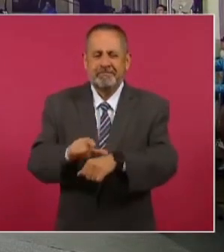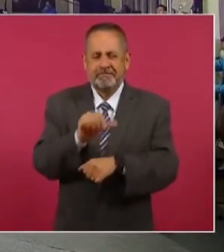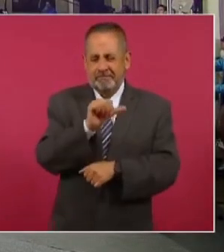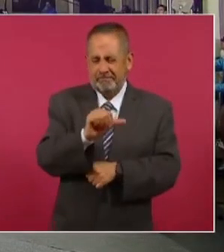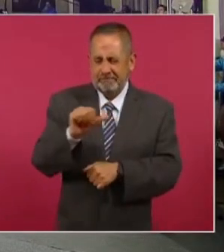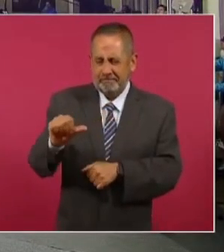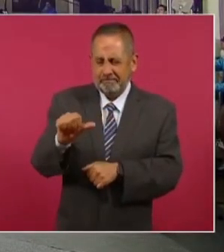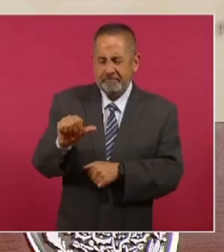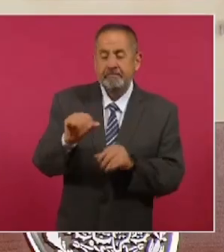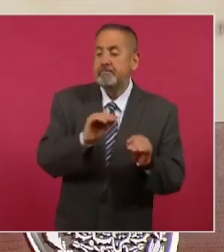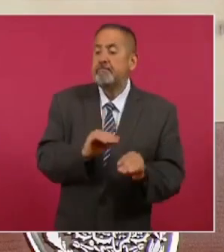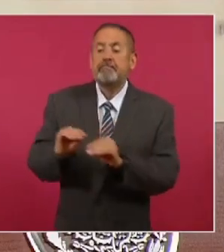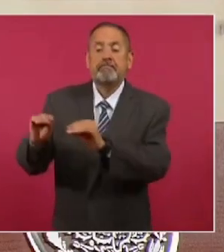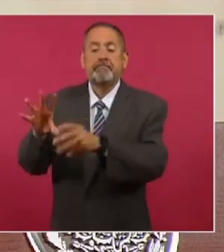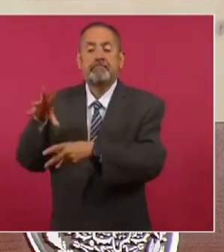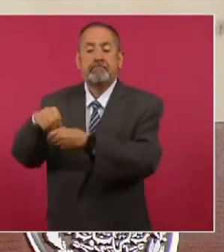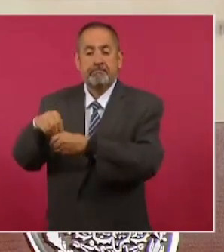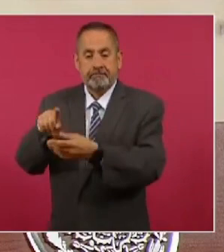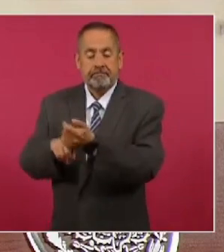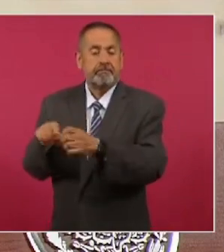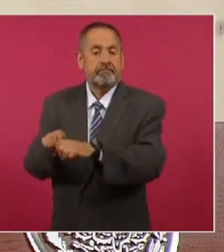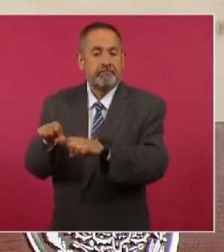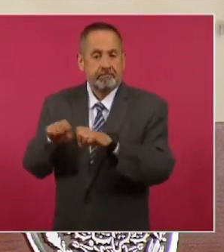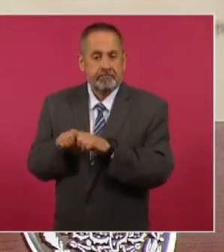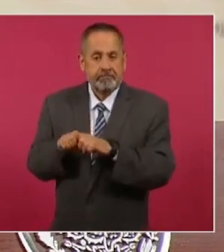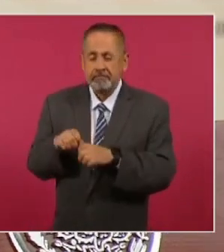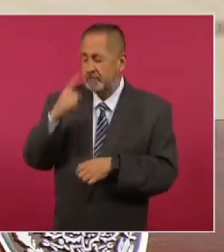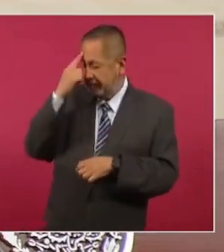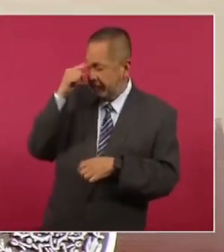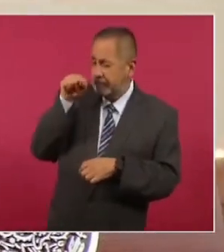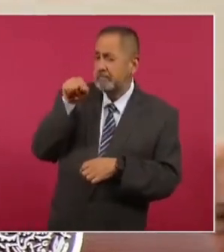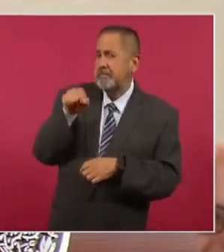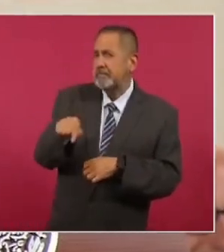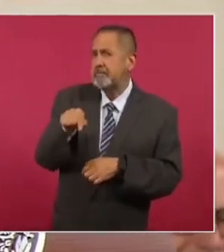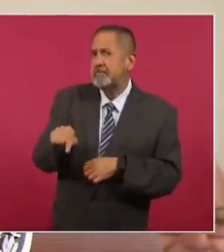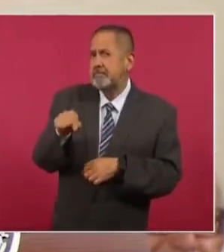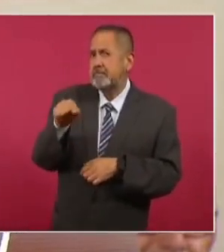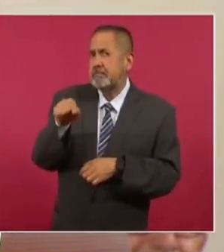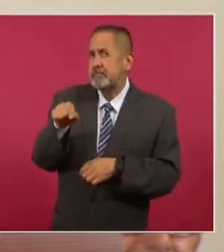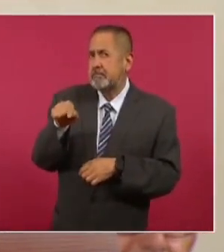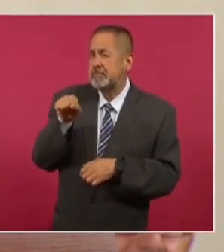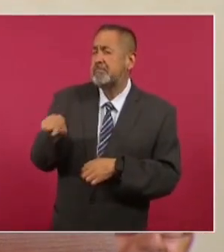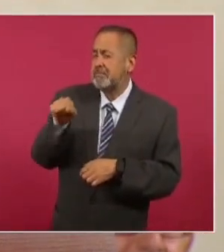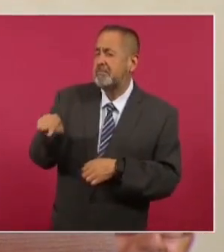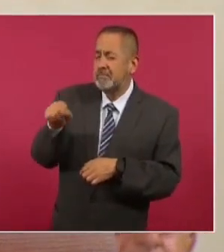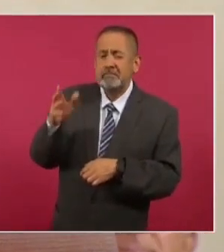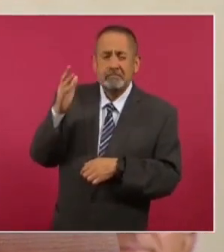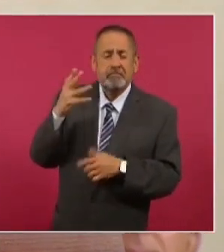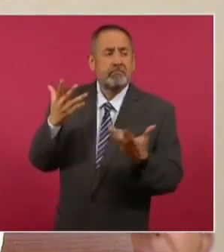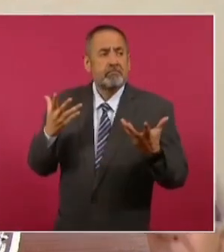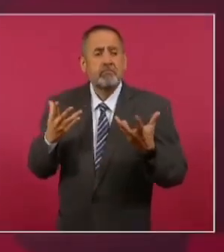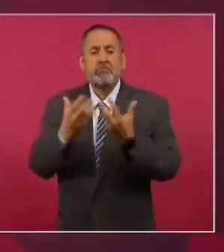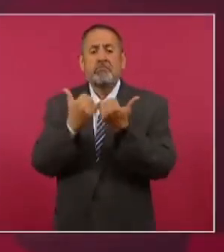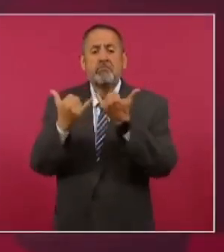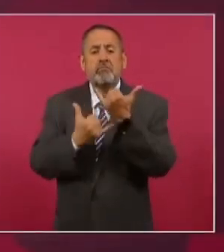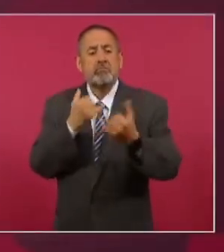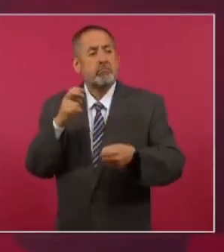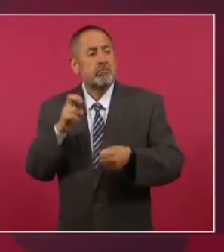pertenece creo a Washington de grandes ligas cuando